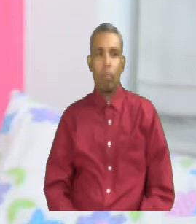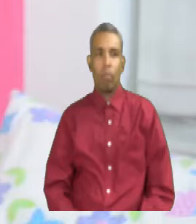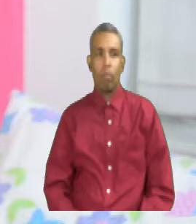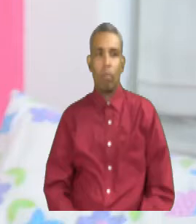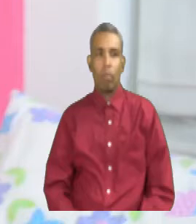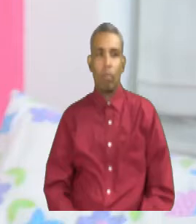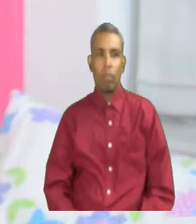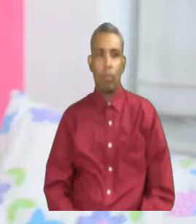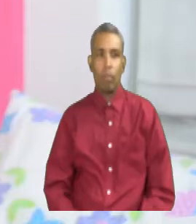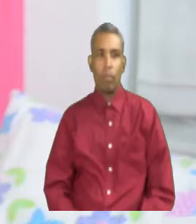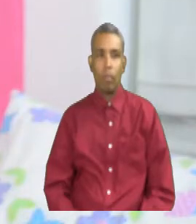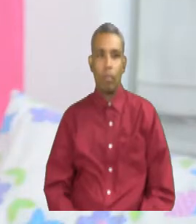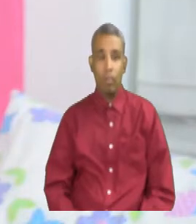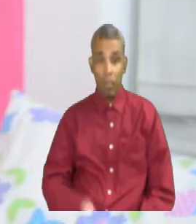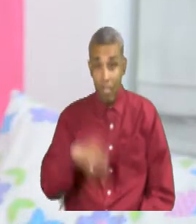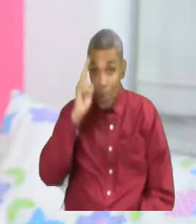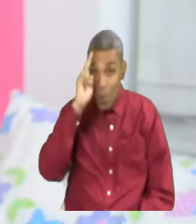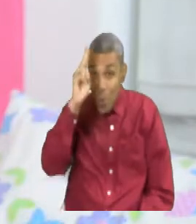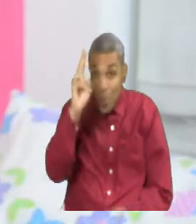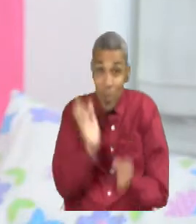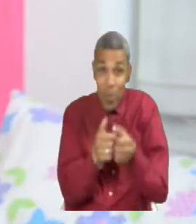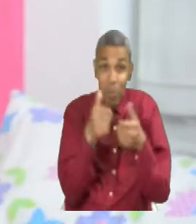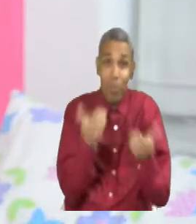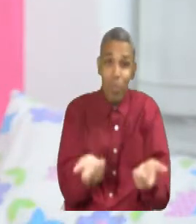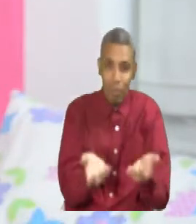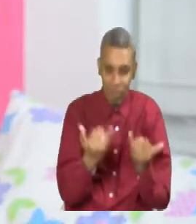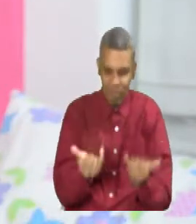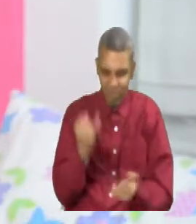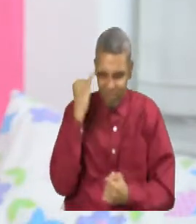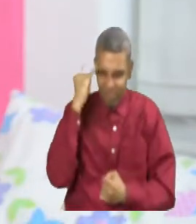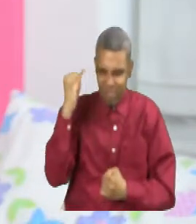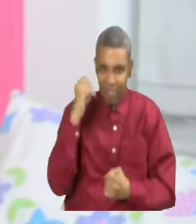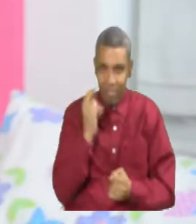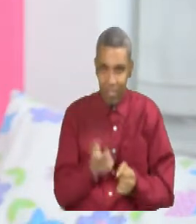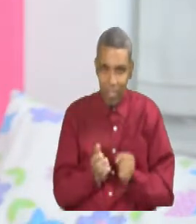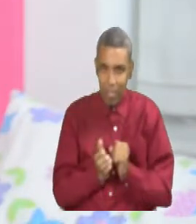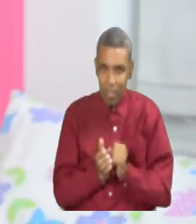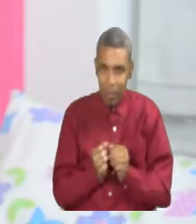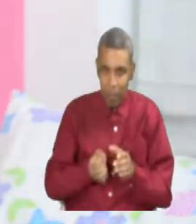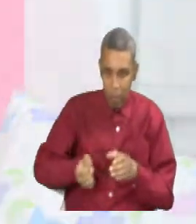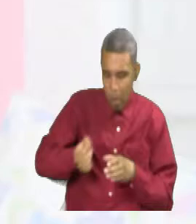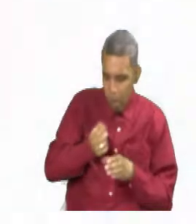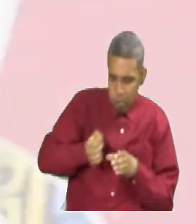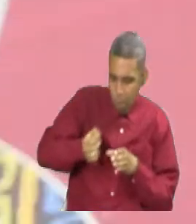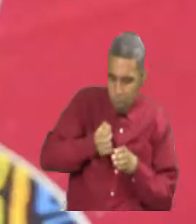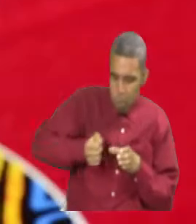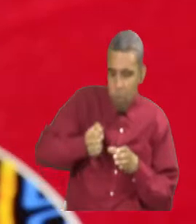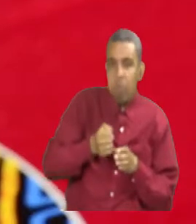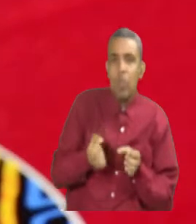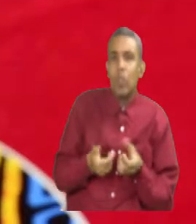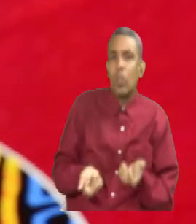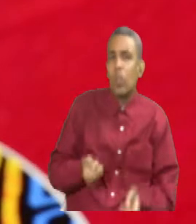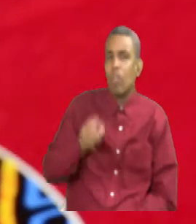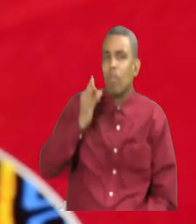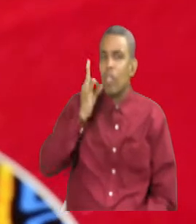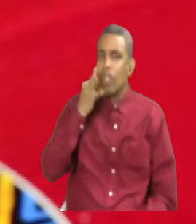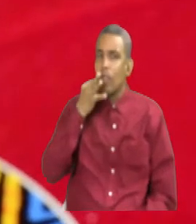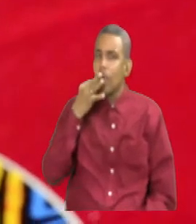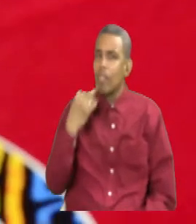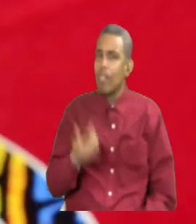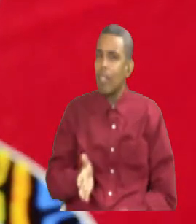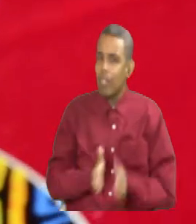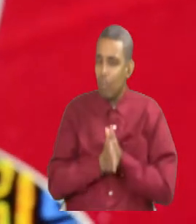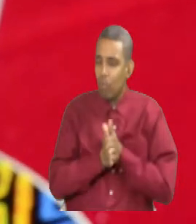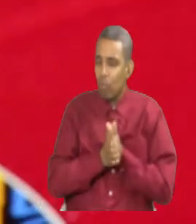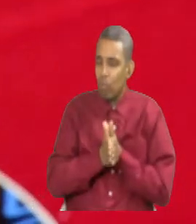Hola, ¿cómo están? Espero que muy bien. En el día de hoy vamos hacer una deliciosa bebida caliente